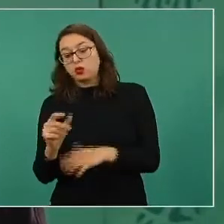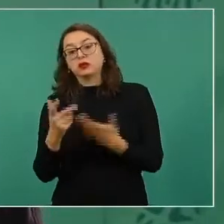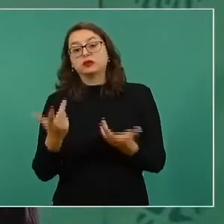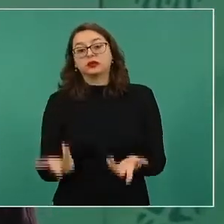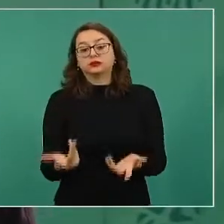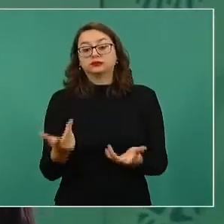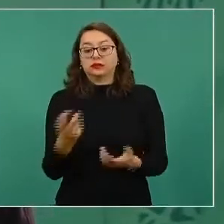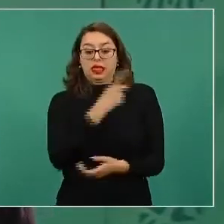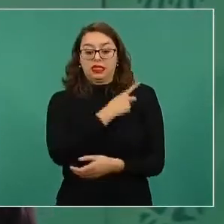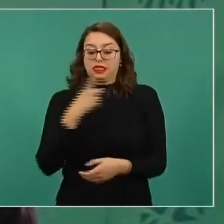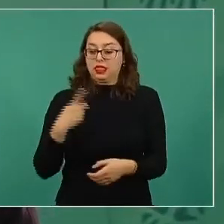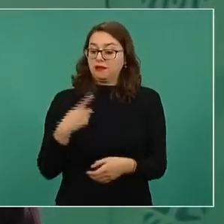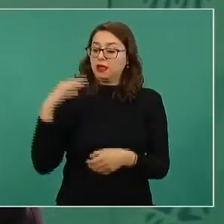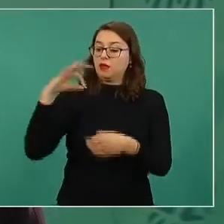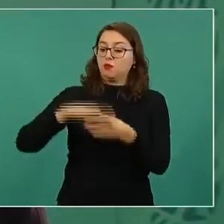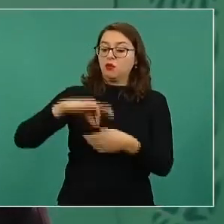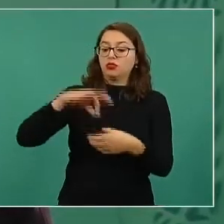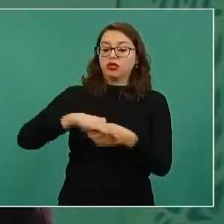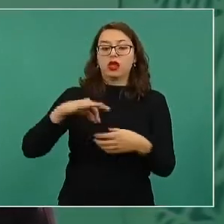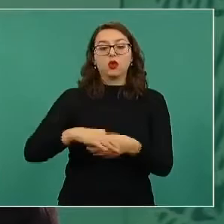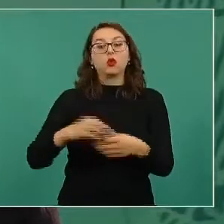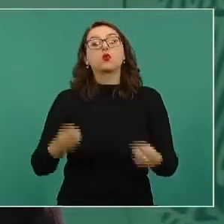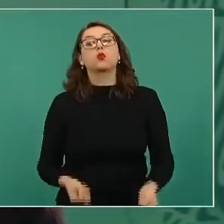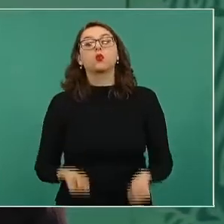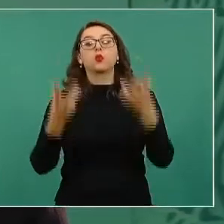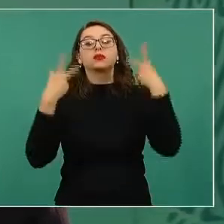el 40%